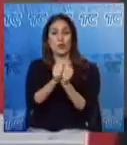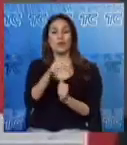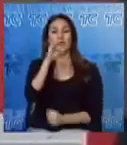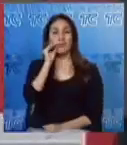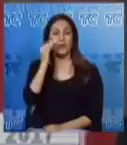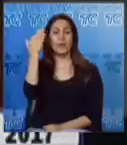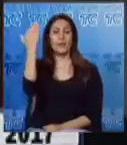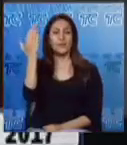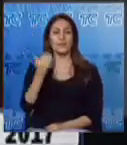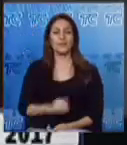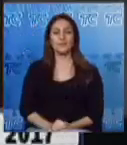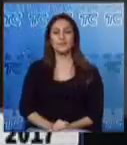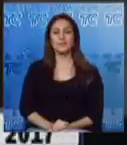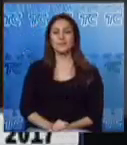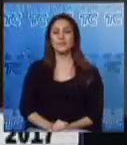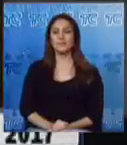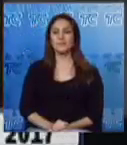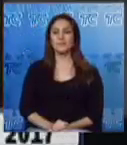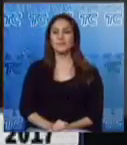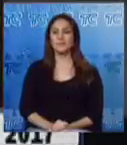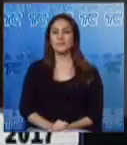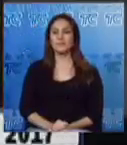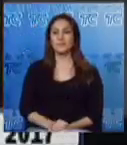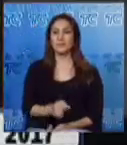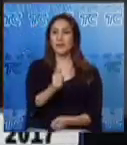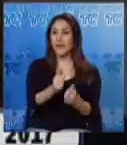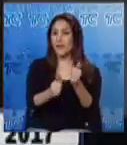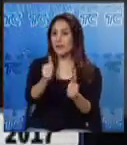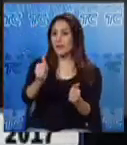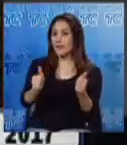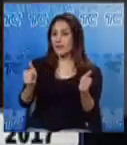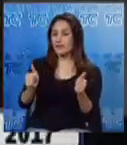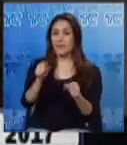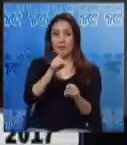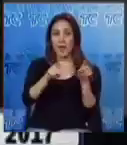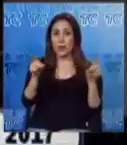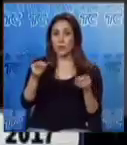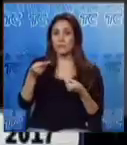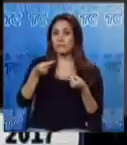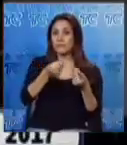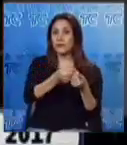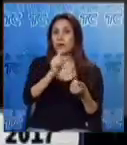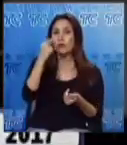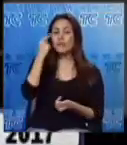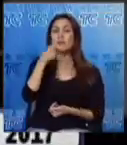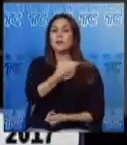Guayaquil. De los candidatos a la presidencia, ¿alguno financió este gobierno?